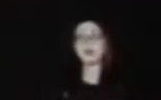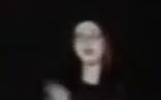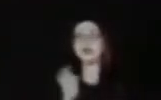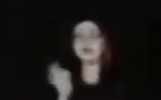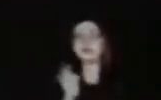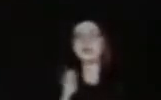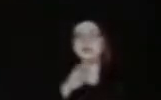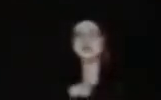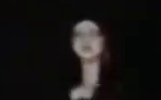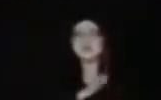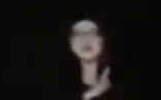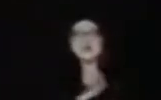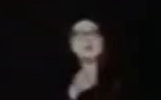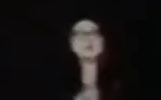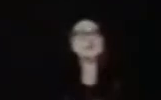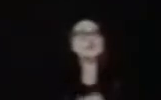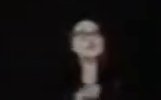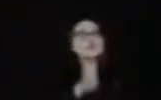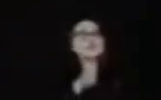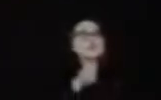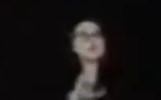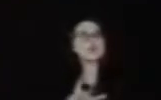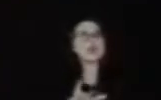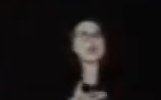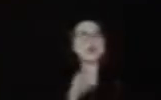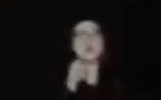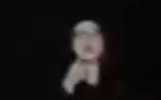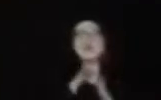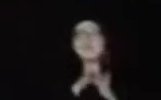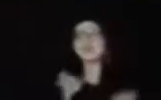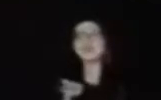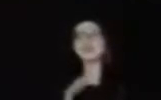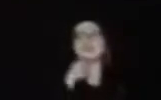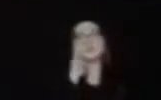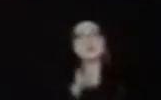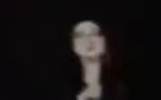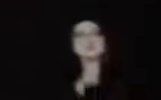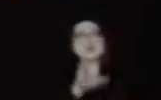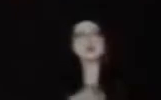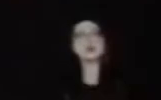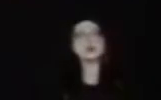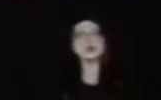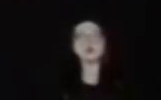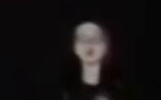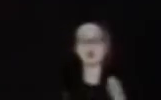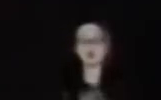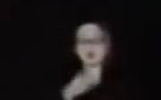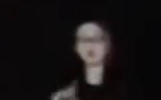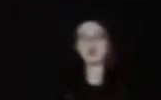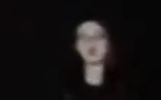que exprese en una frase el plan del nuevo